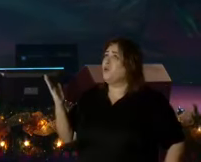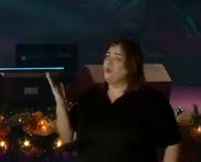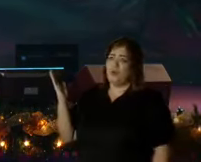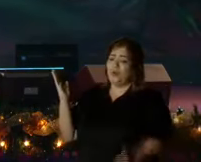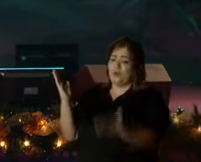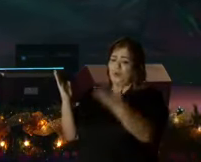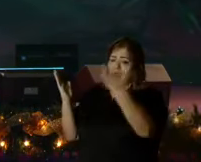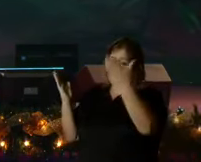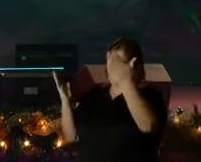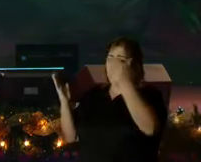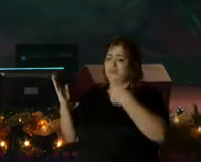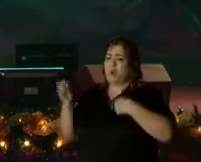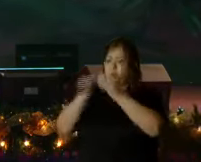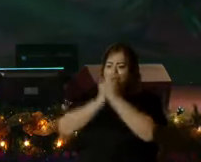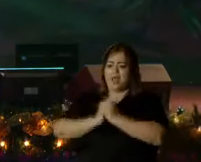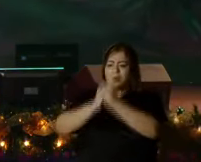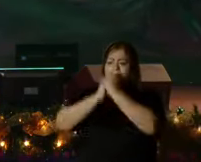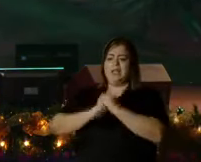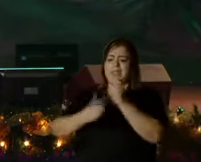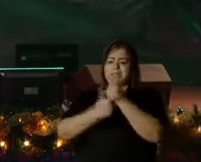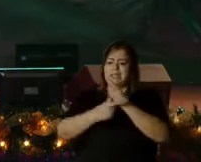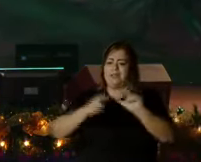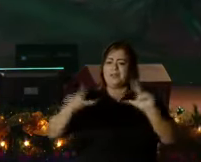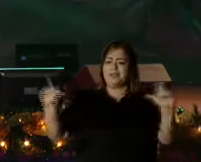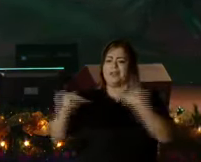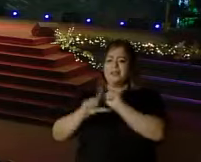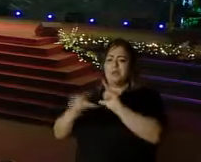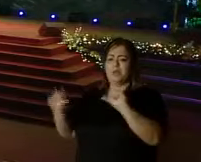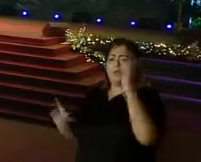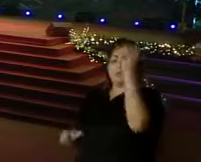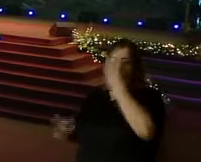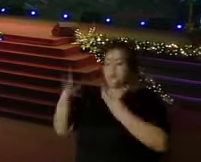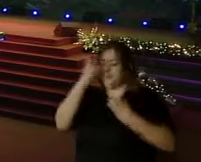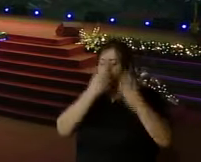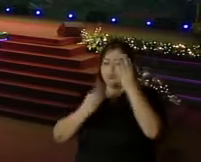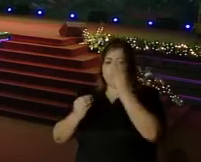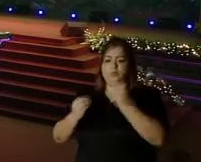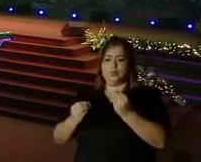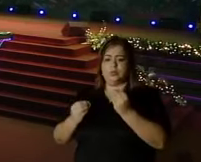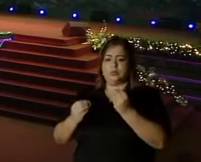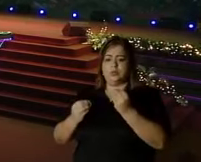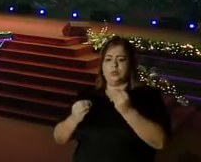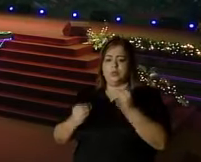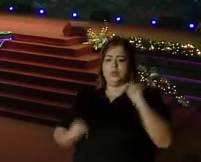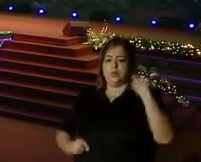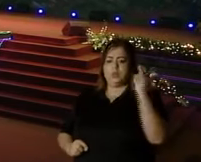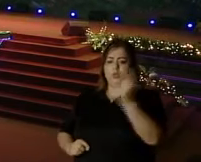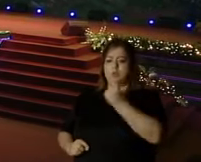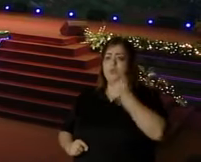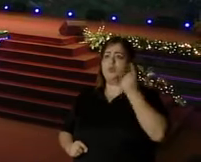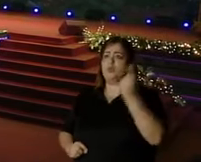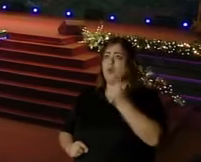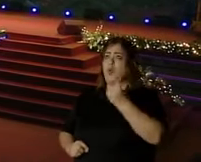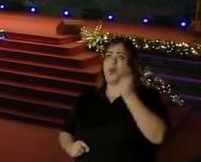Señor. Le puedes adorar con libertad, iglesia. Oh, qué lindo. Solo que se